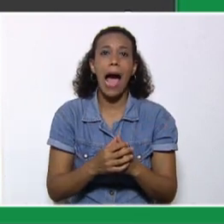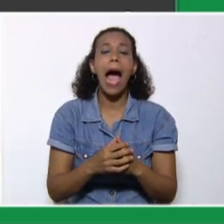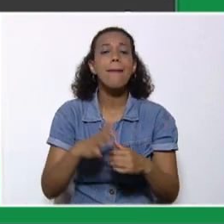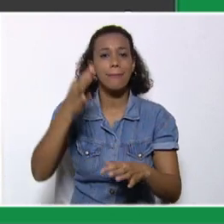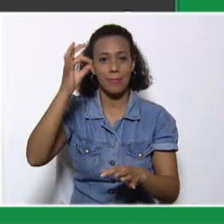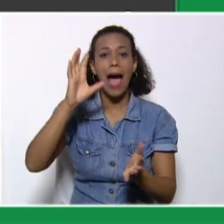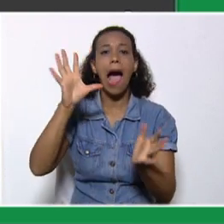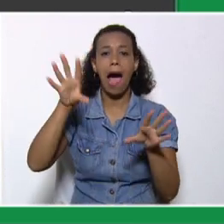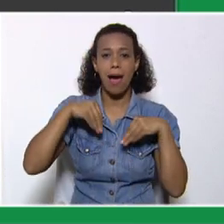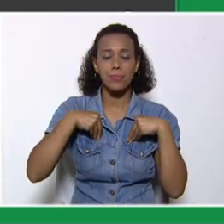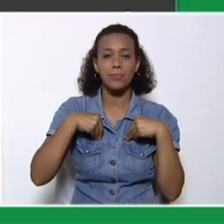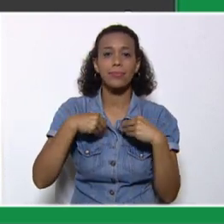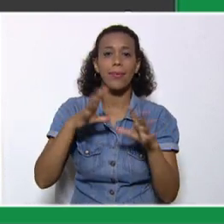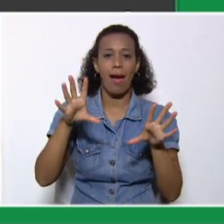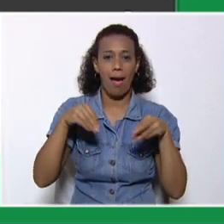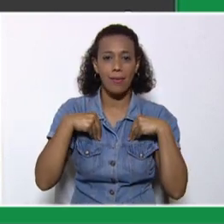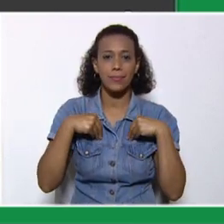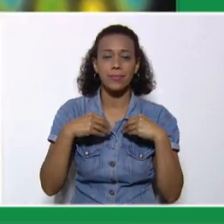hecho.